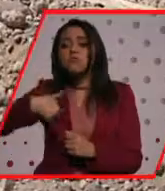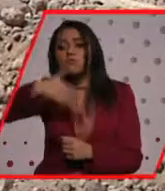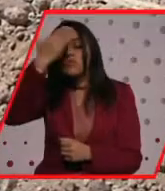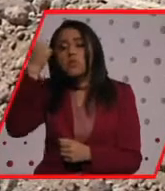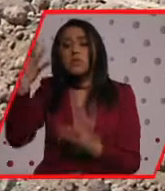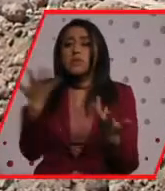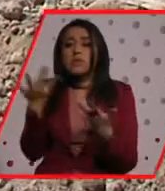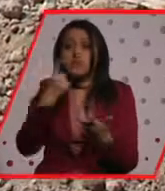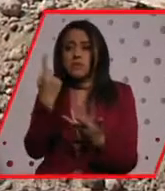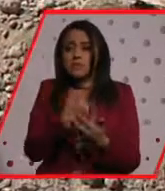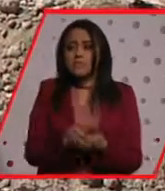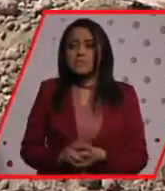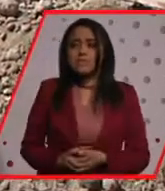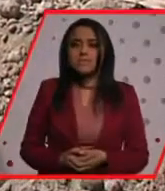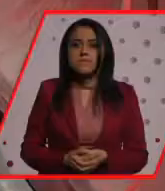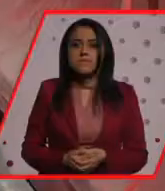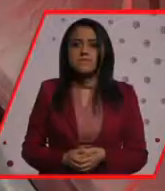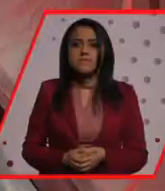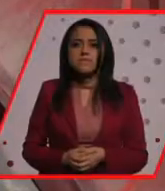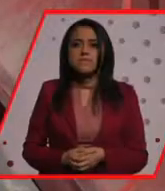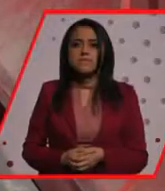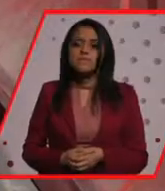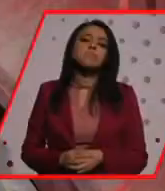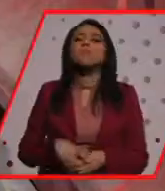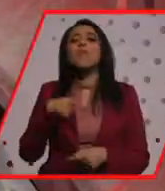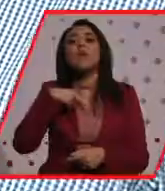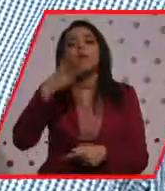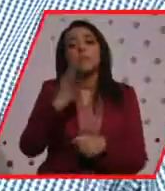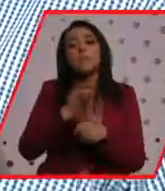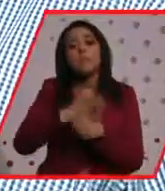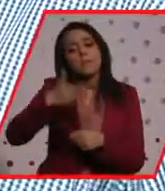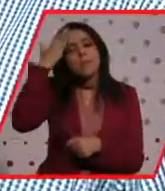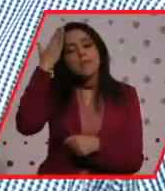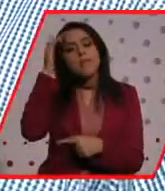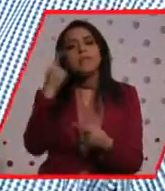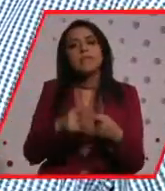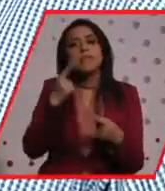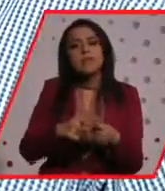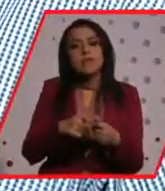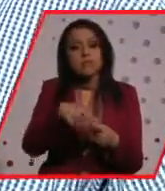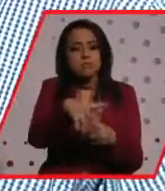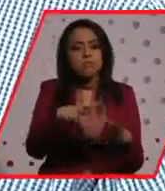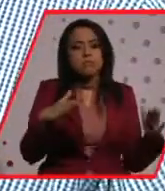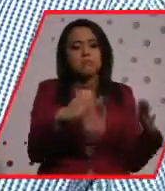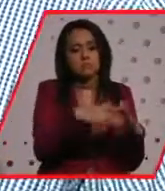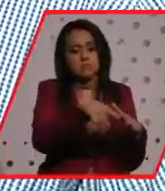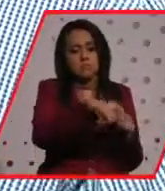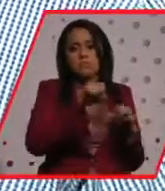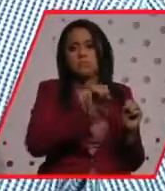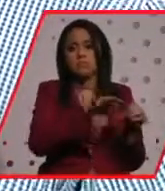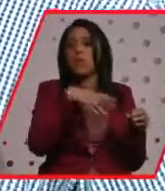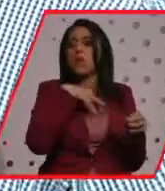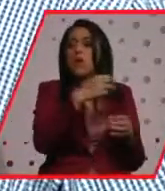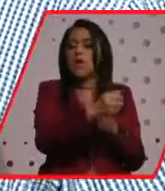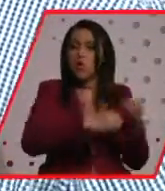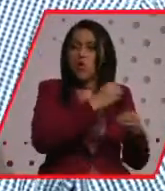¿no? Otorgamos el derecho de réplica al encargado de la obra. Hay un compañero que está encargado de afectaciones y obras